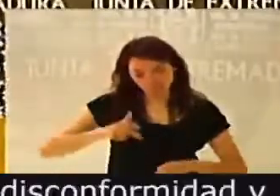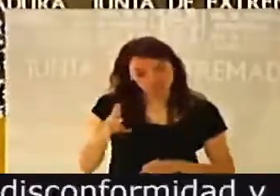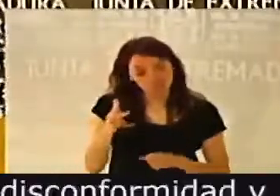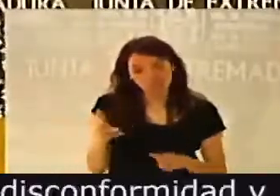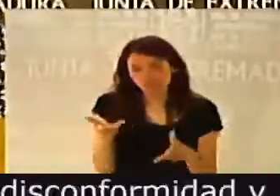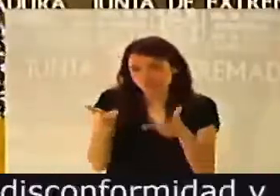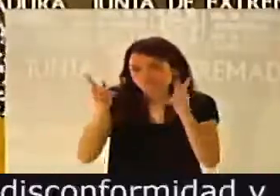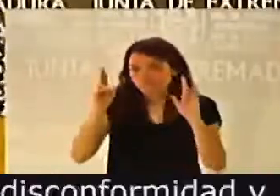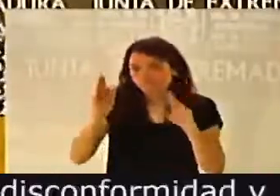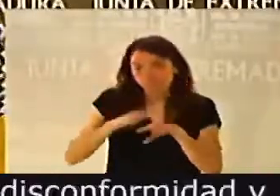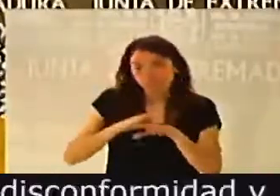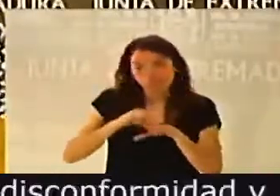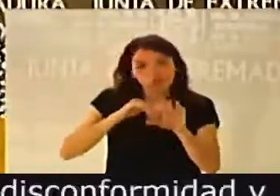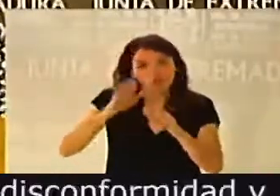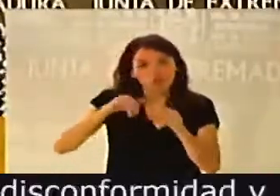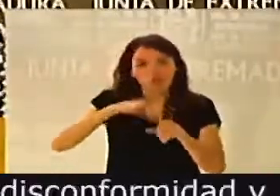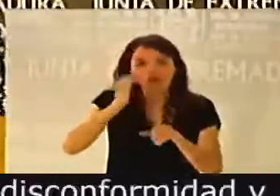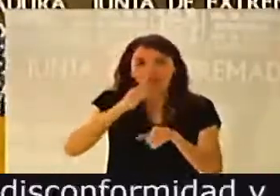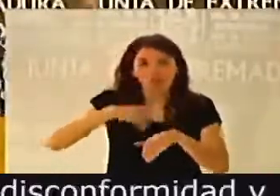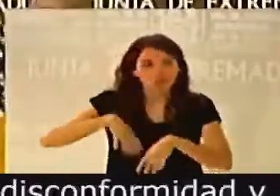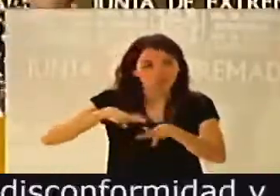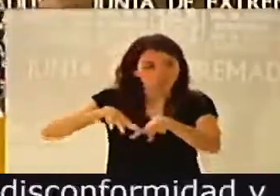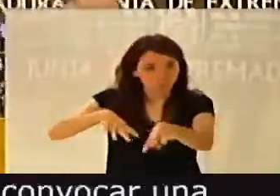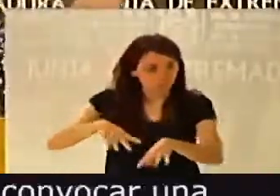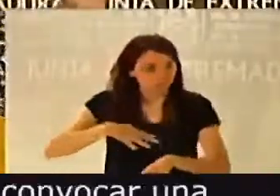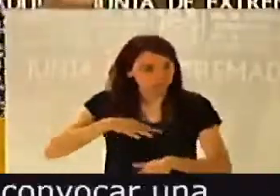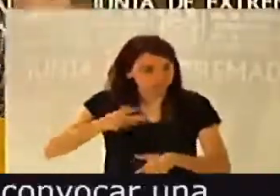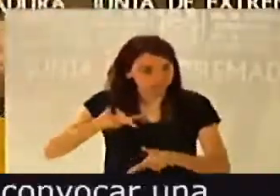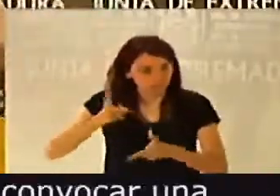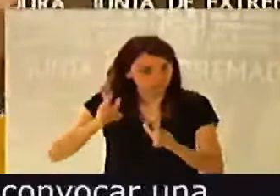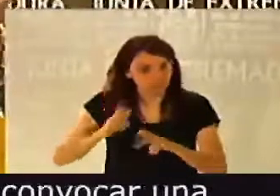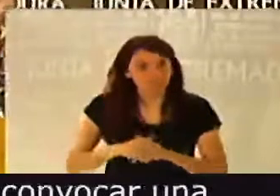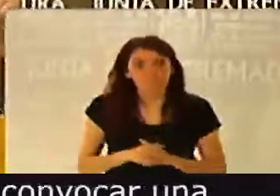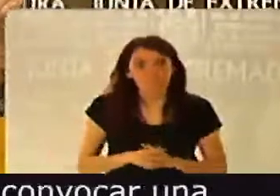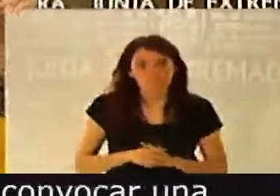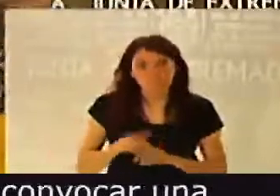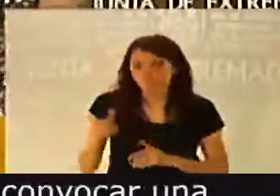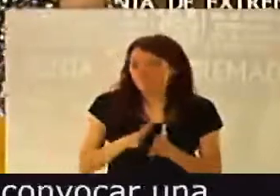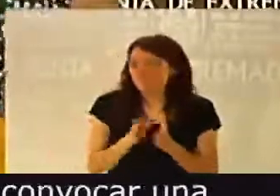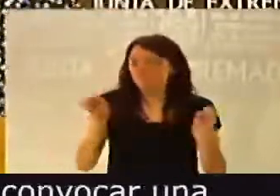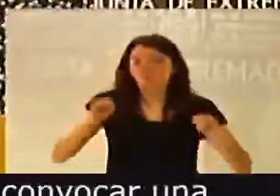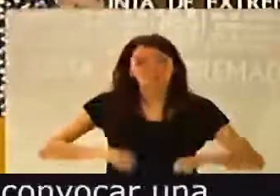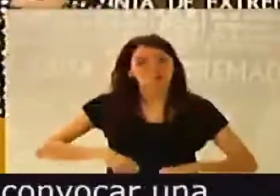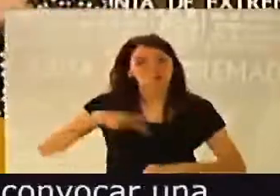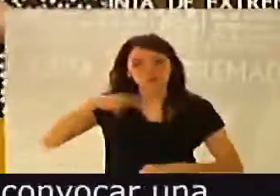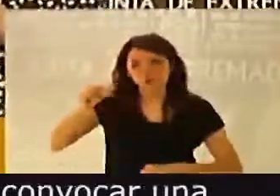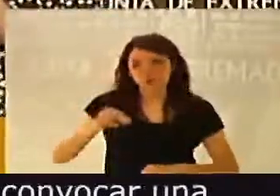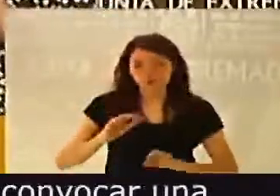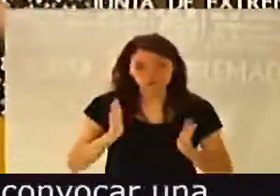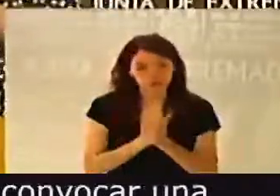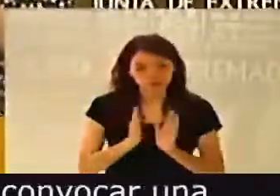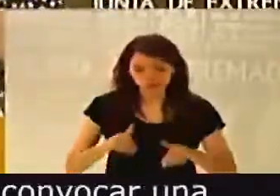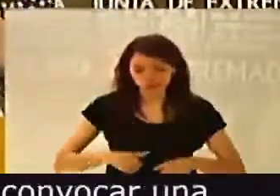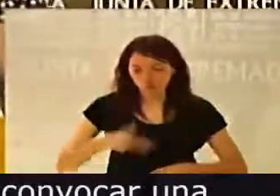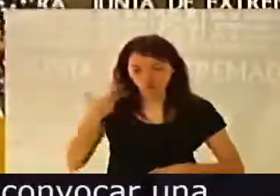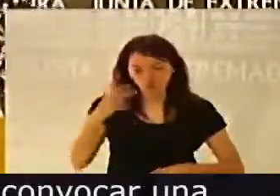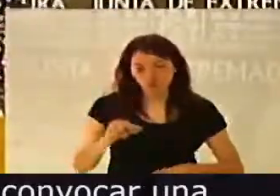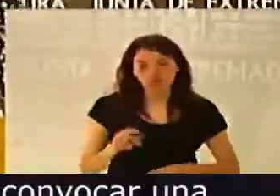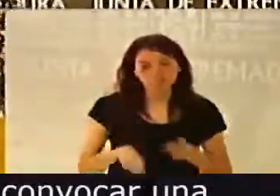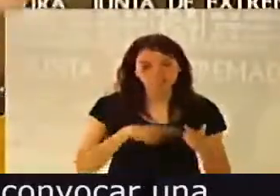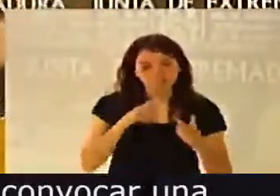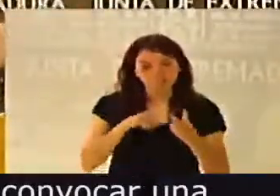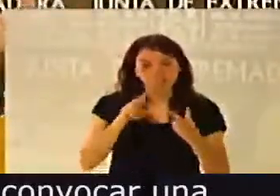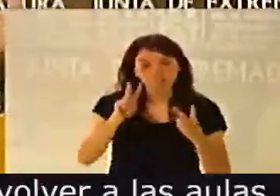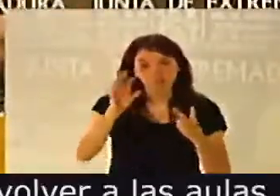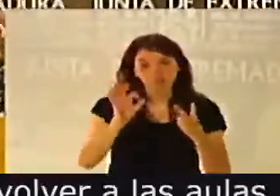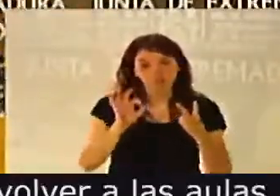mundo de convocar una huelga para decir que no están de acuerdo con volver a las aulas, para decir que quieren la subida del 2% y